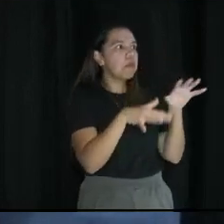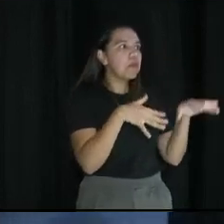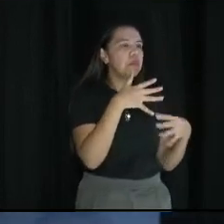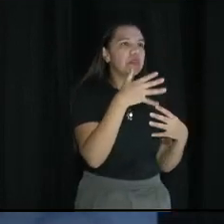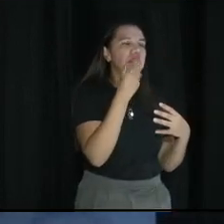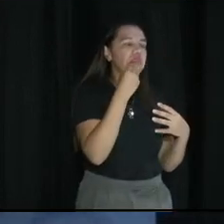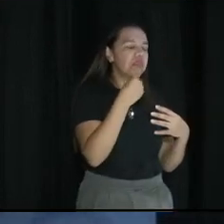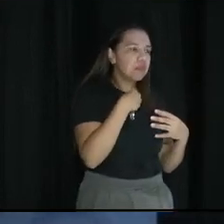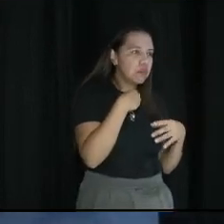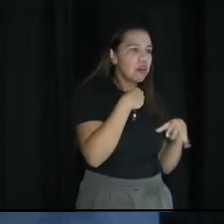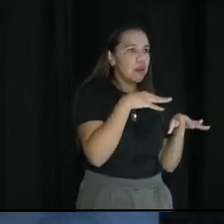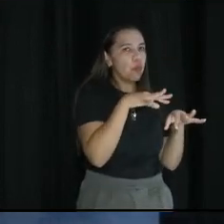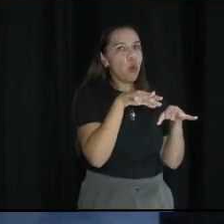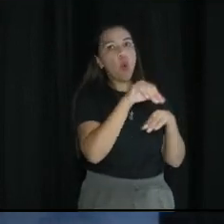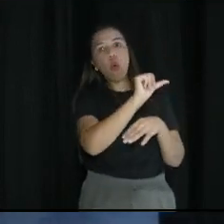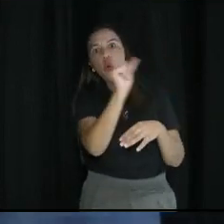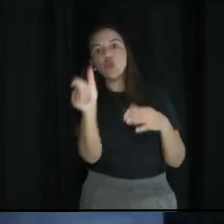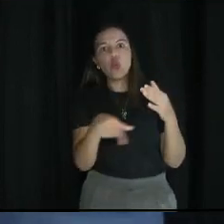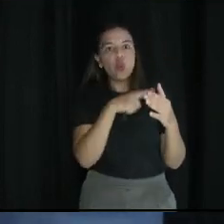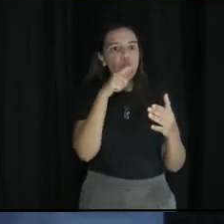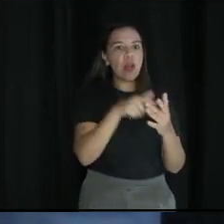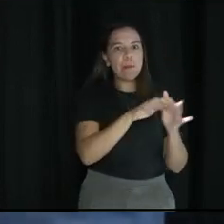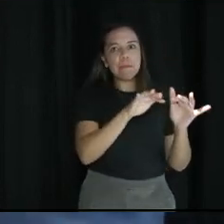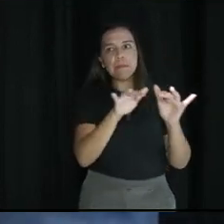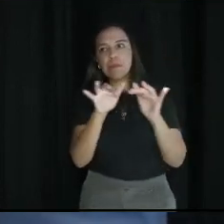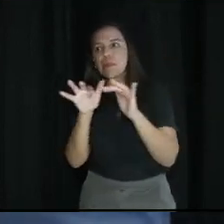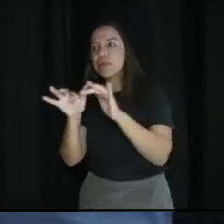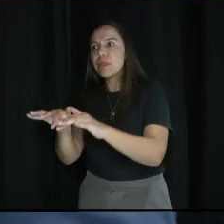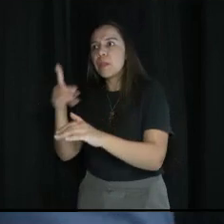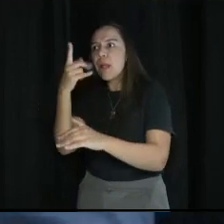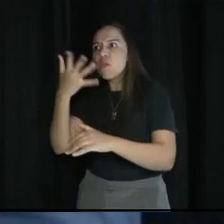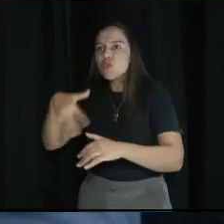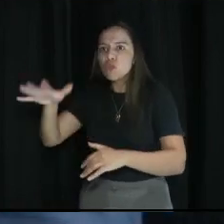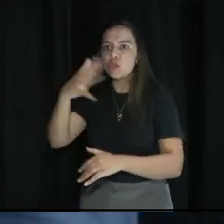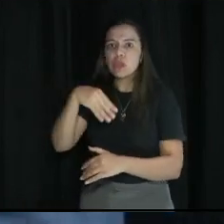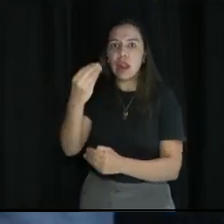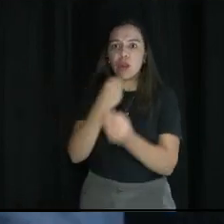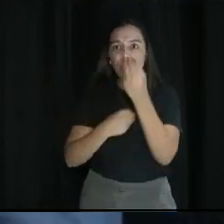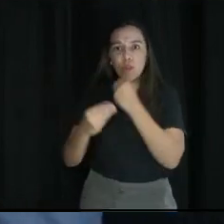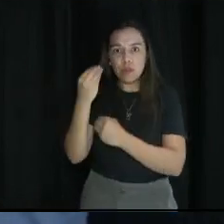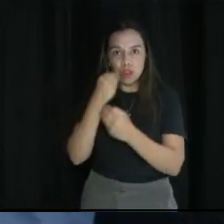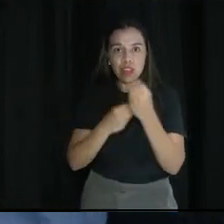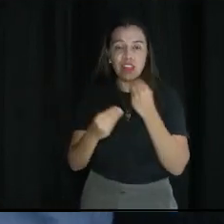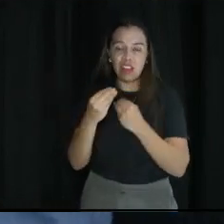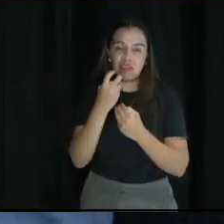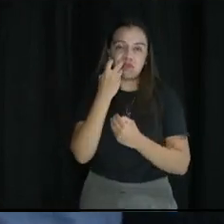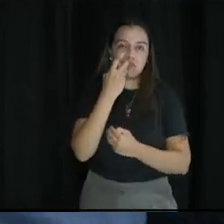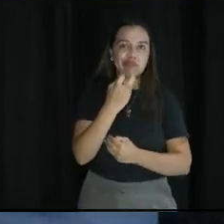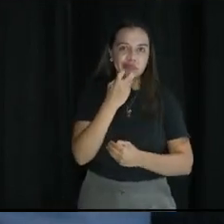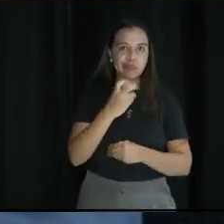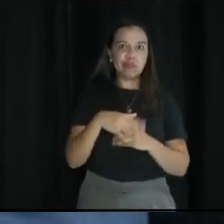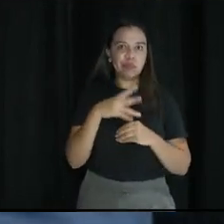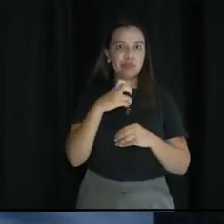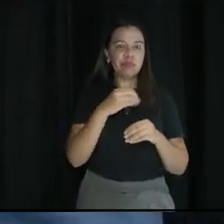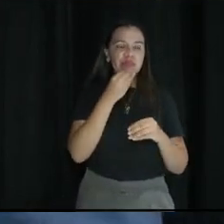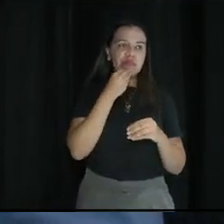reproducirse o para desplazarse por sus alimentos. Estas situaciones han sido proclives a que los animales